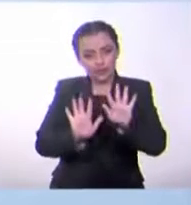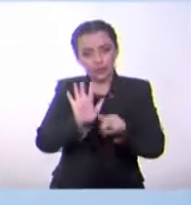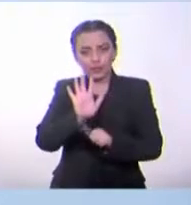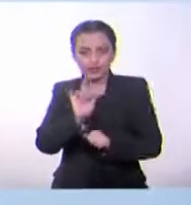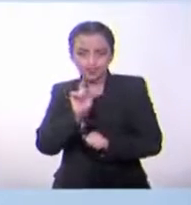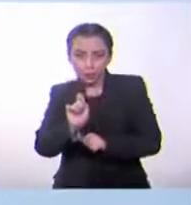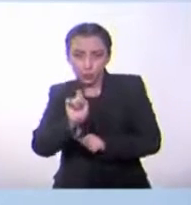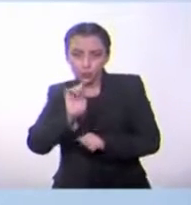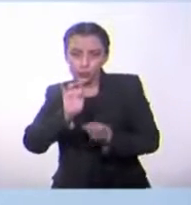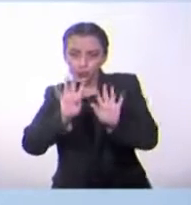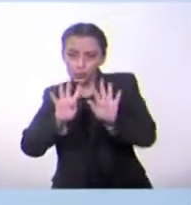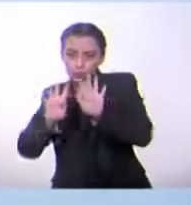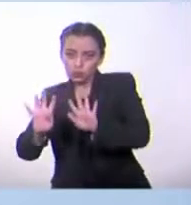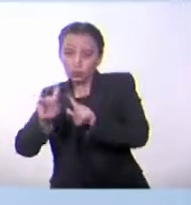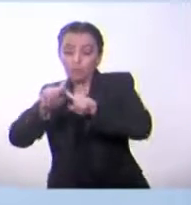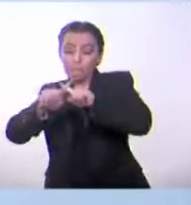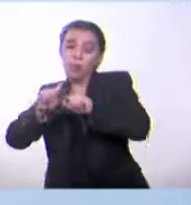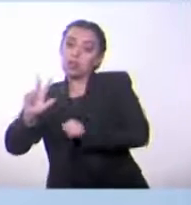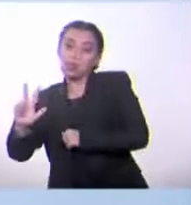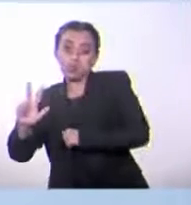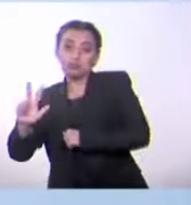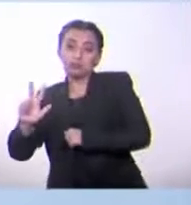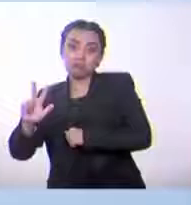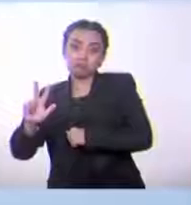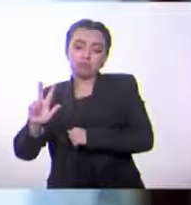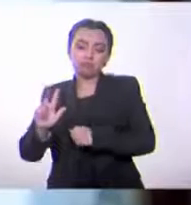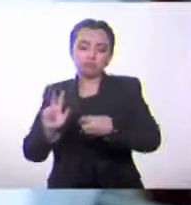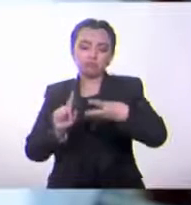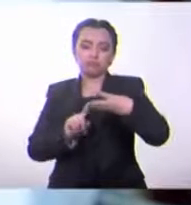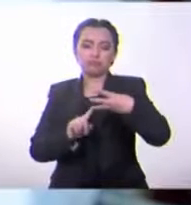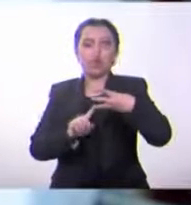15.99 por 3. Y eso nos da